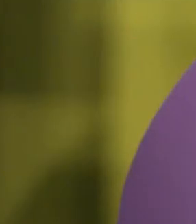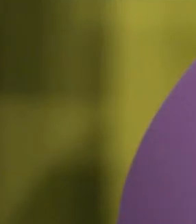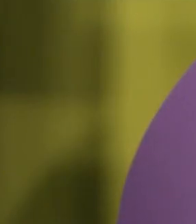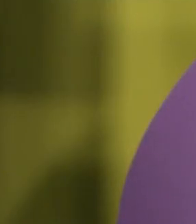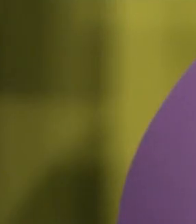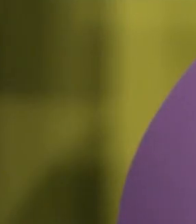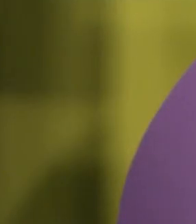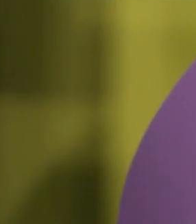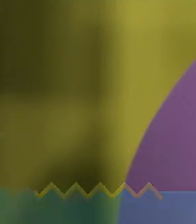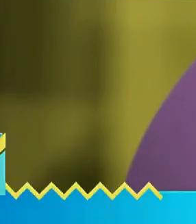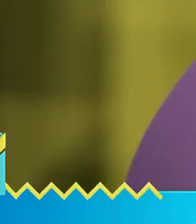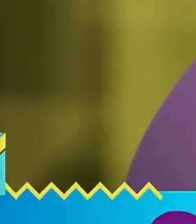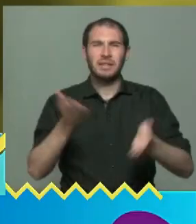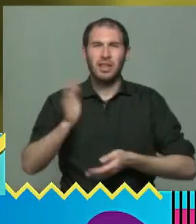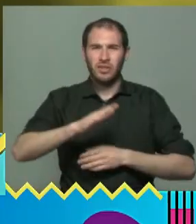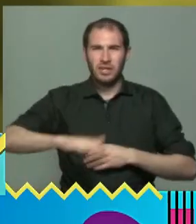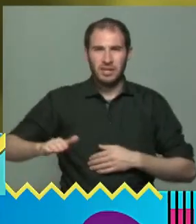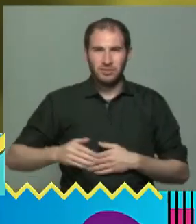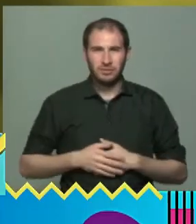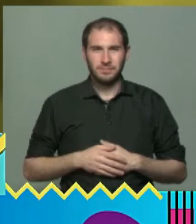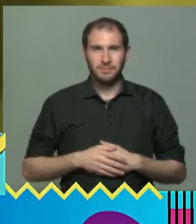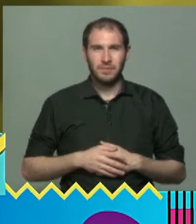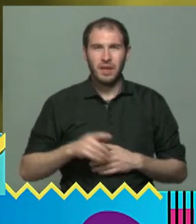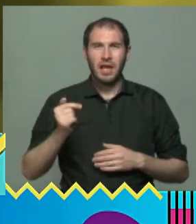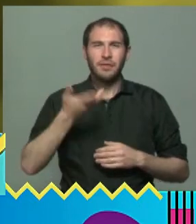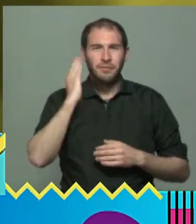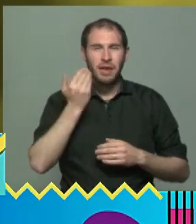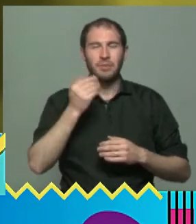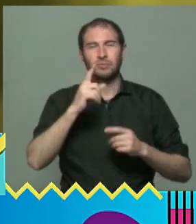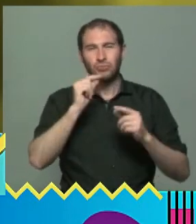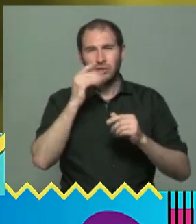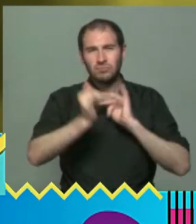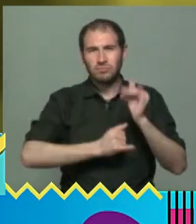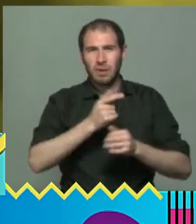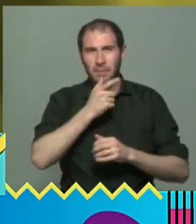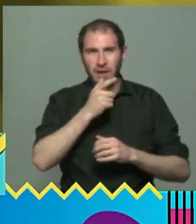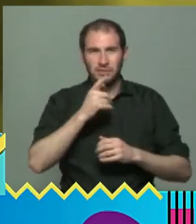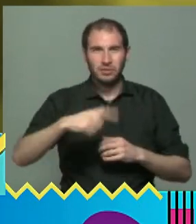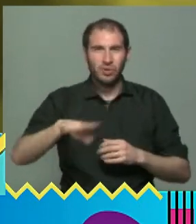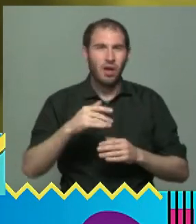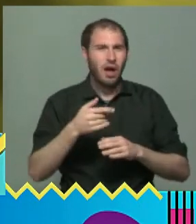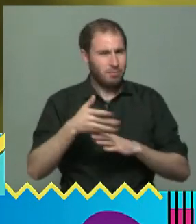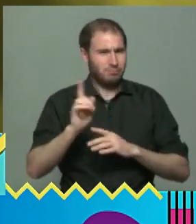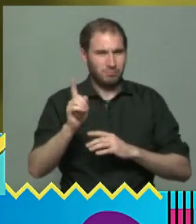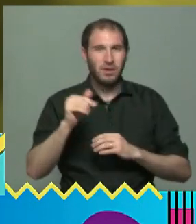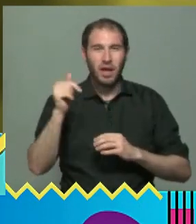Seguimos hablando acerca del maltrato infantil y esto en las redes sociales imagino que no ha quedado por fuera y vamos a pasar justamente